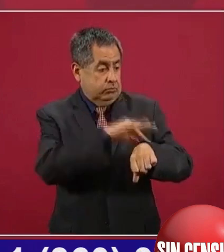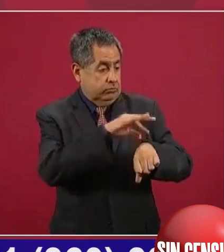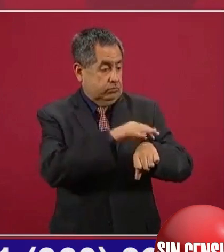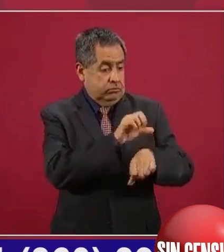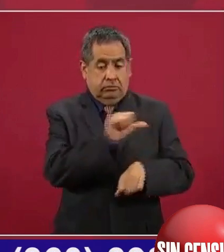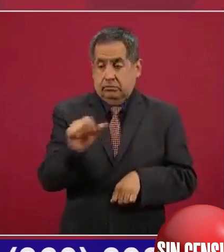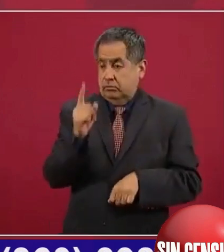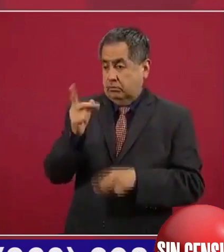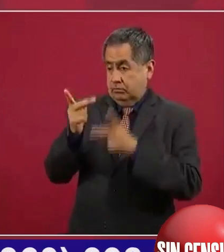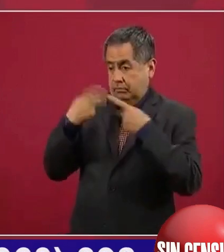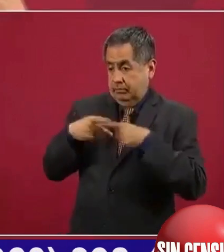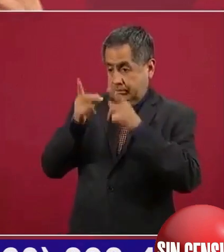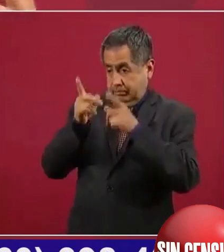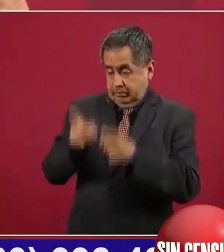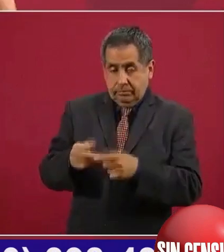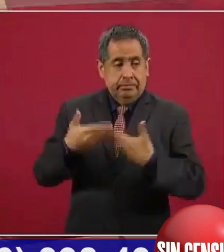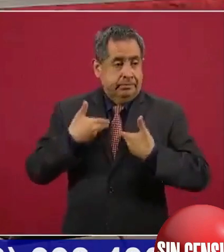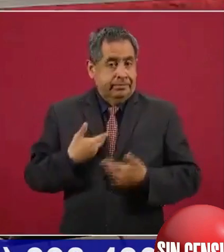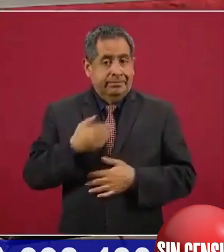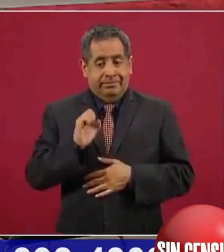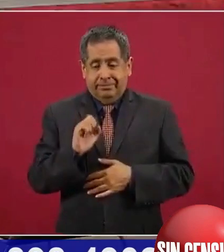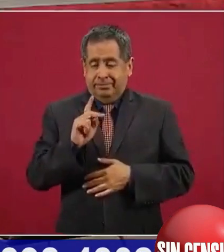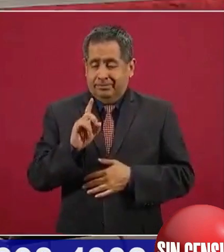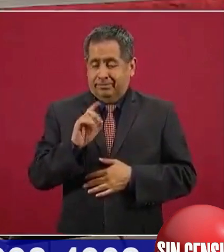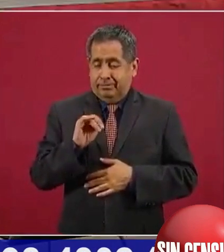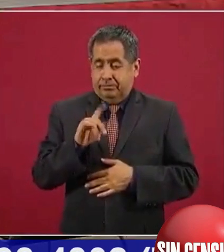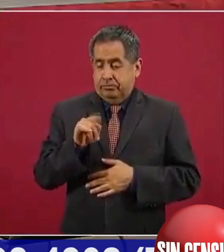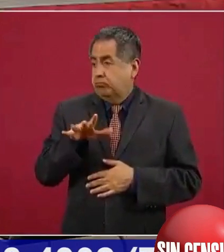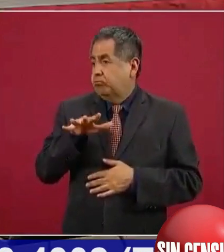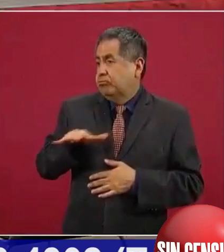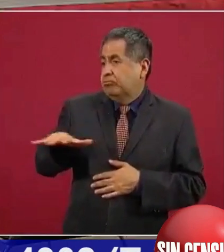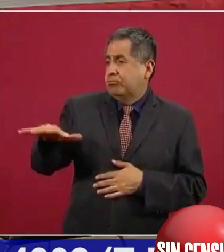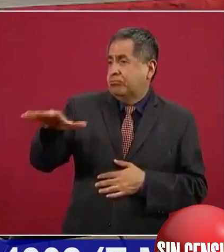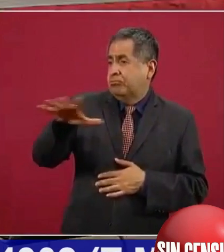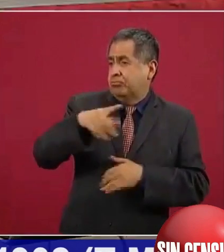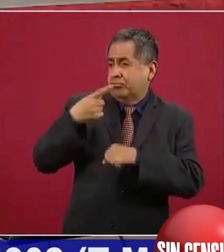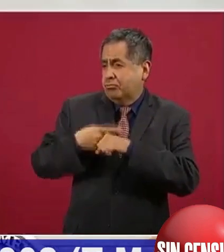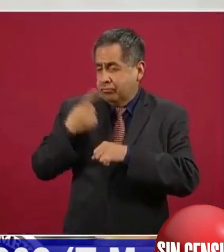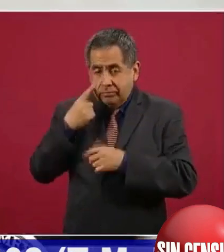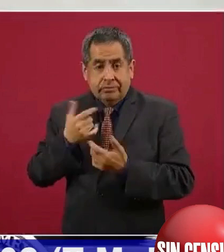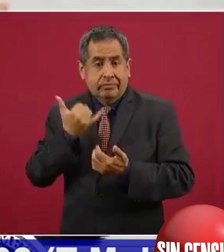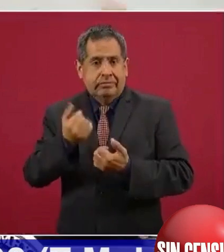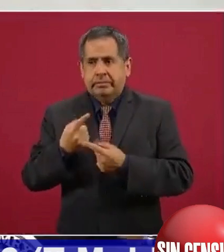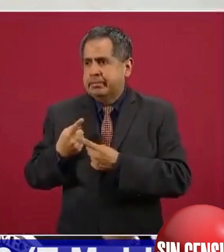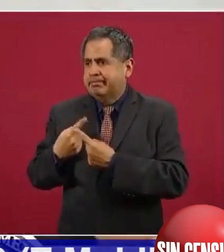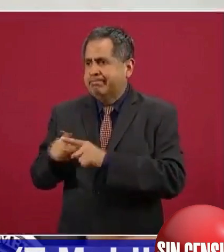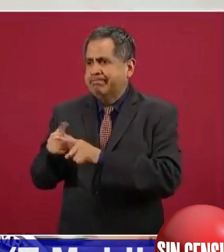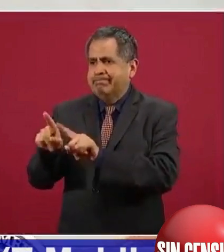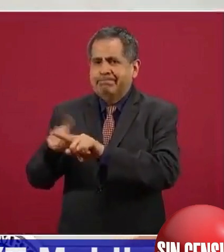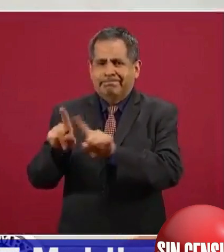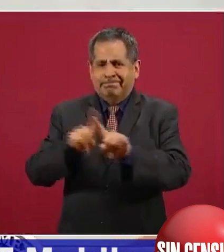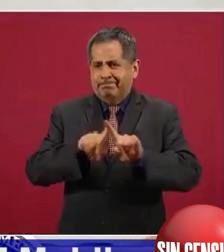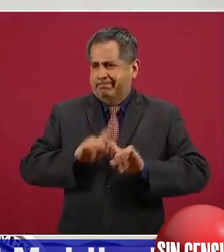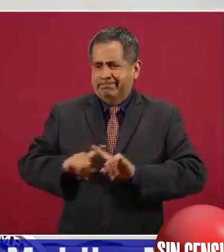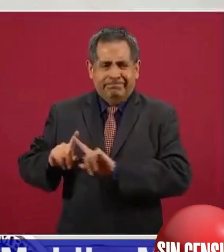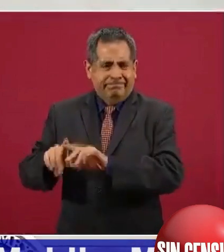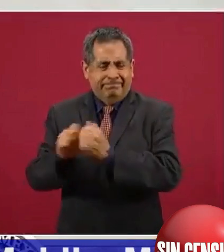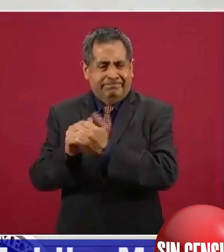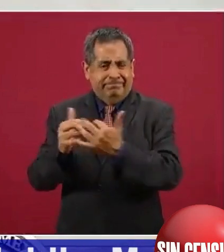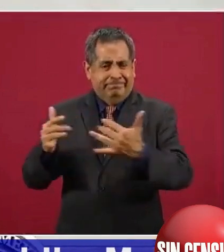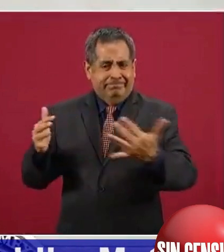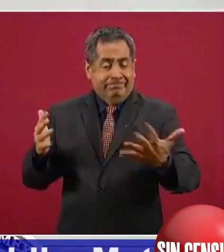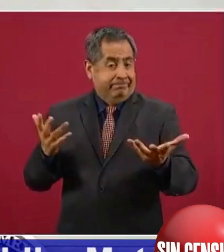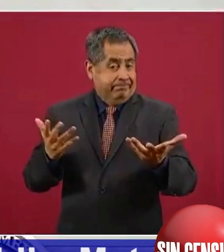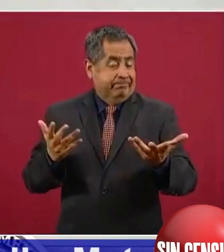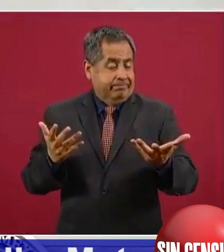conjunto. Y hay que tomar en cuenta la complejidad, la diversidad de las personas. Y entre